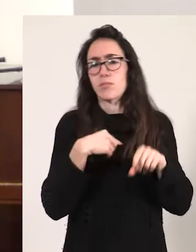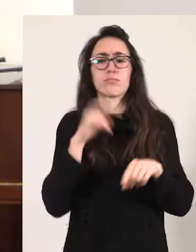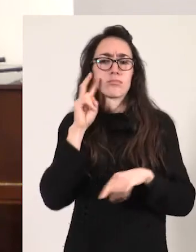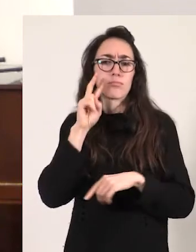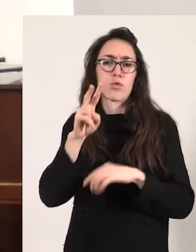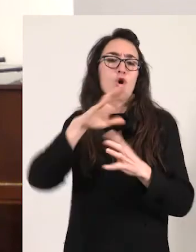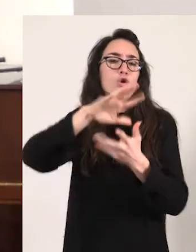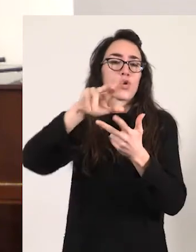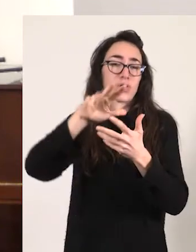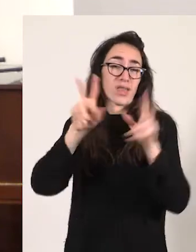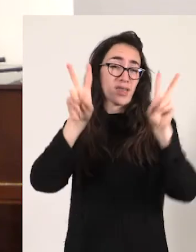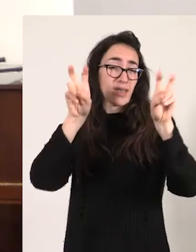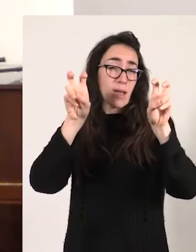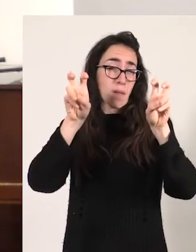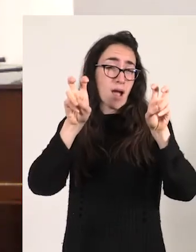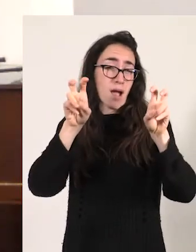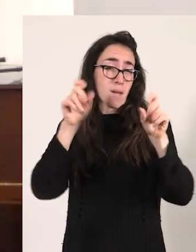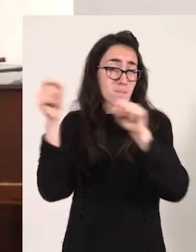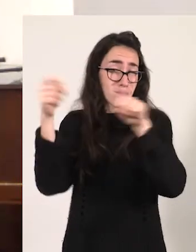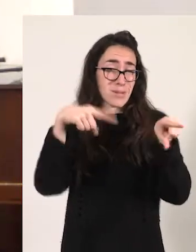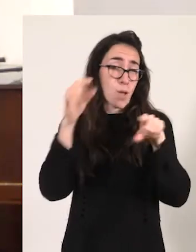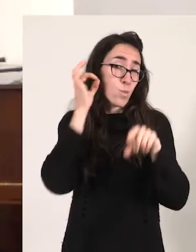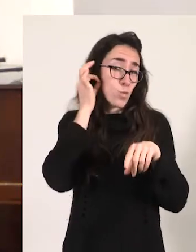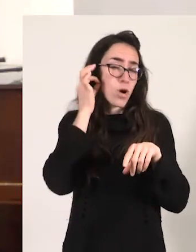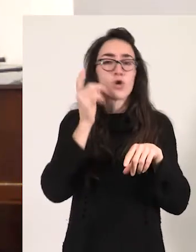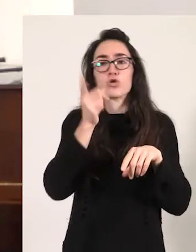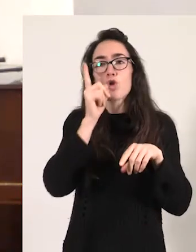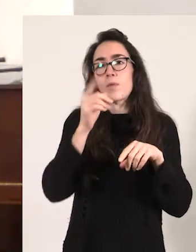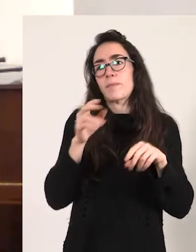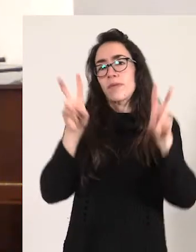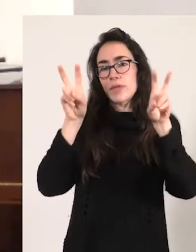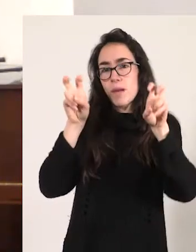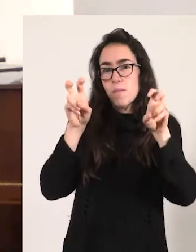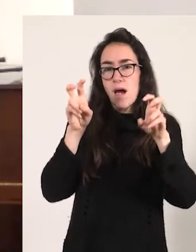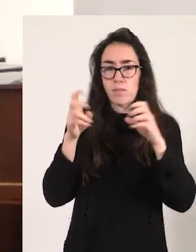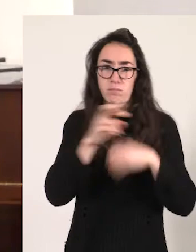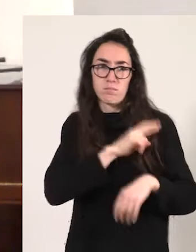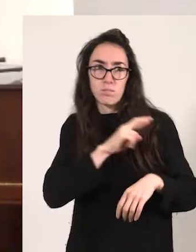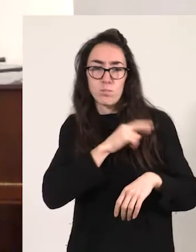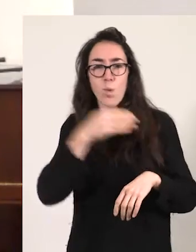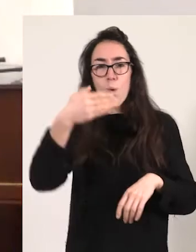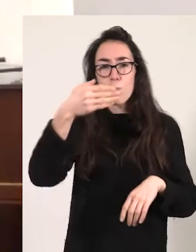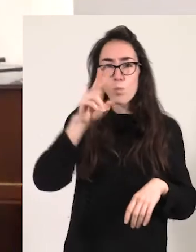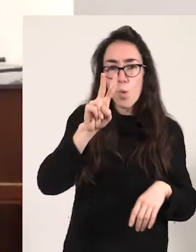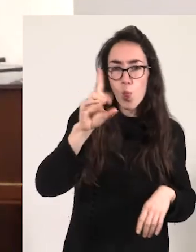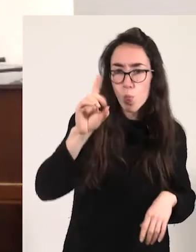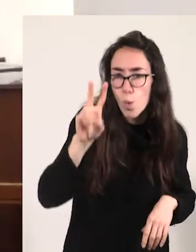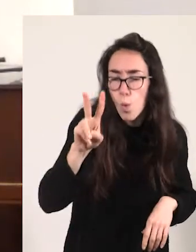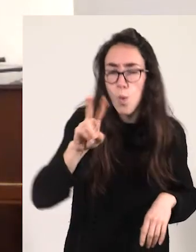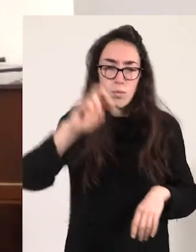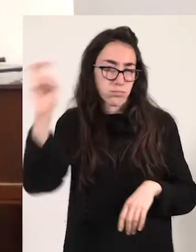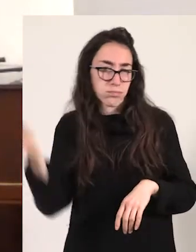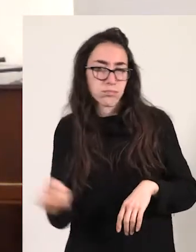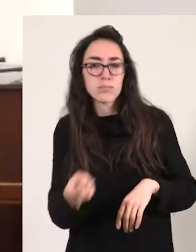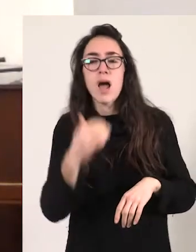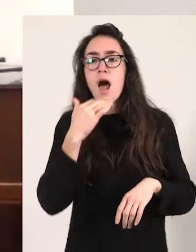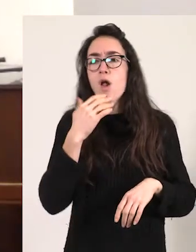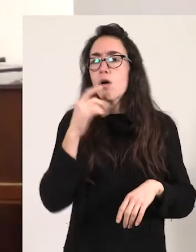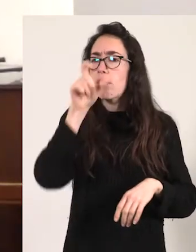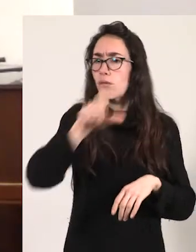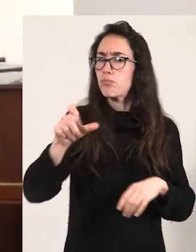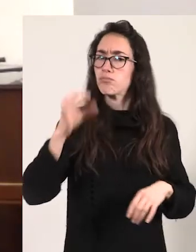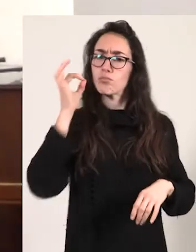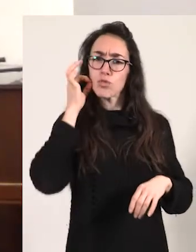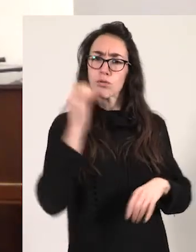Yo he visto muy pocas noticias sobre mujeres migradas, casi siempre es vudú, prostitución, etcétera, etcétera. No he visto tanto así